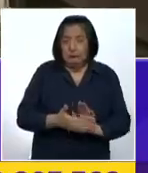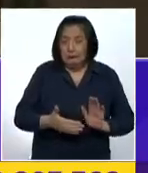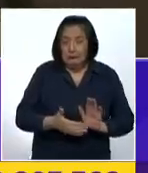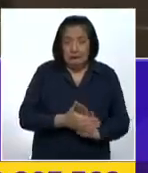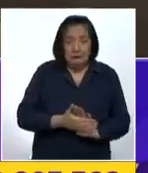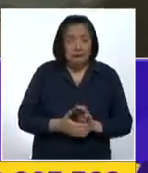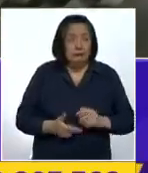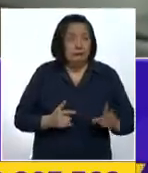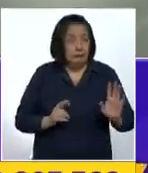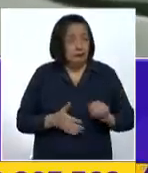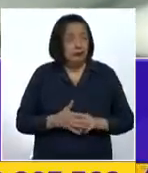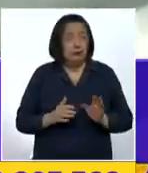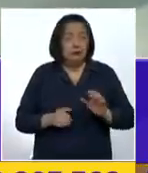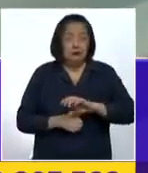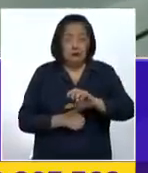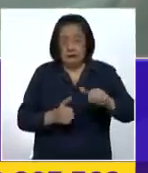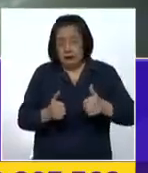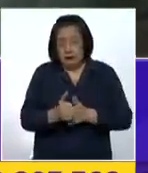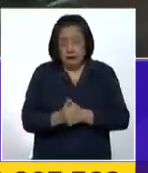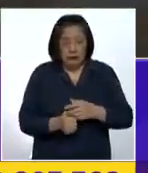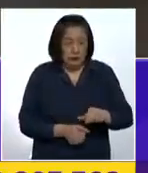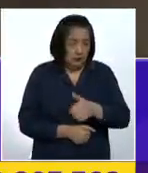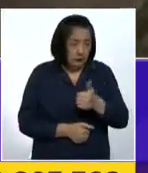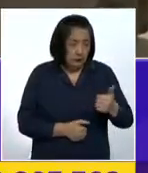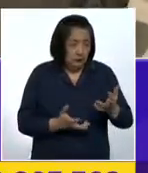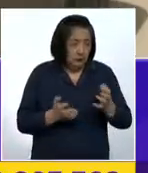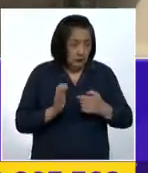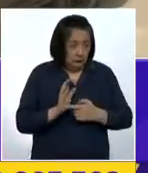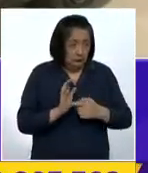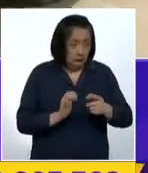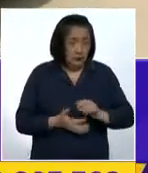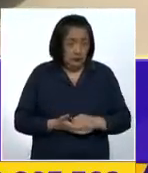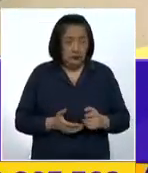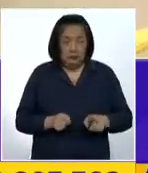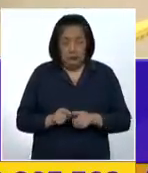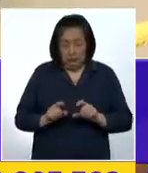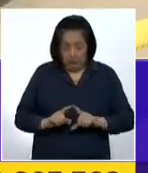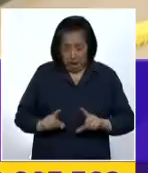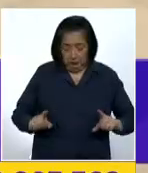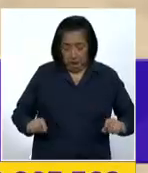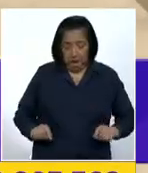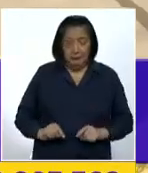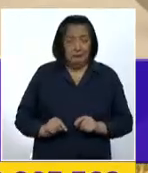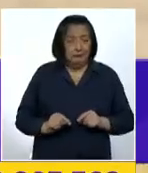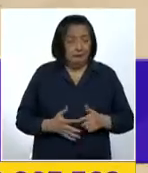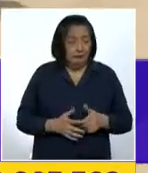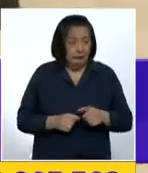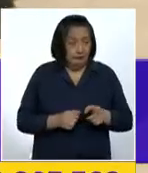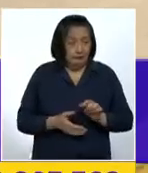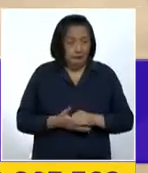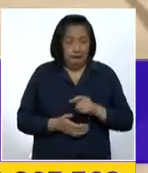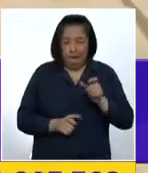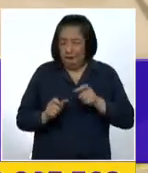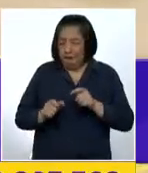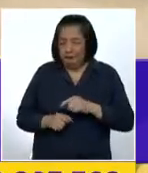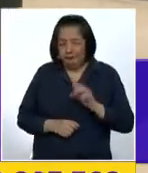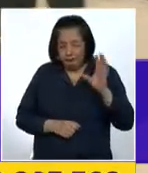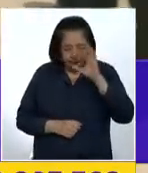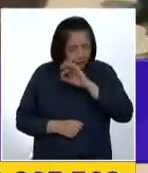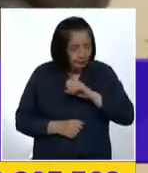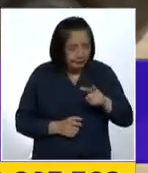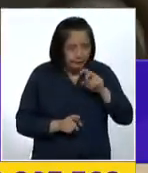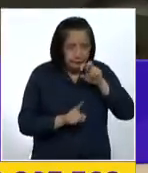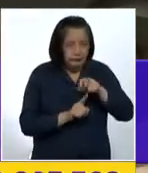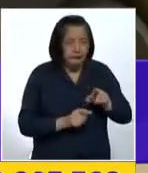clonadas. Si vamos hacia la parte de atrás, quiero mostrar otro detalle en la placa. Es conocido también que los delincuentes, para despistar